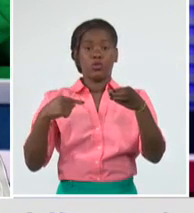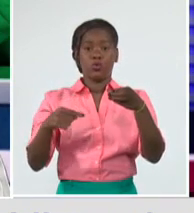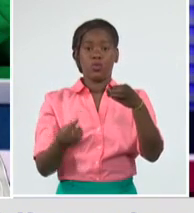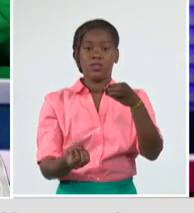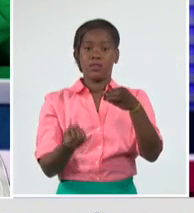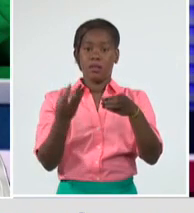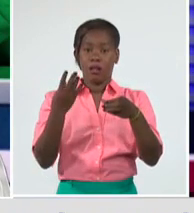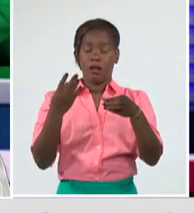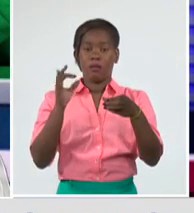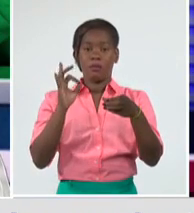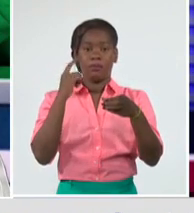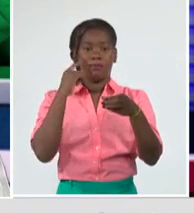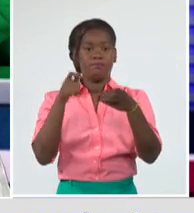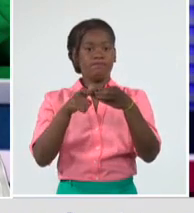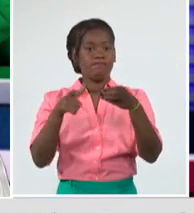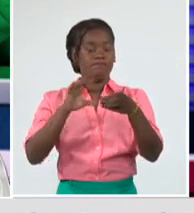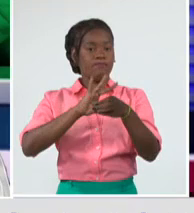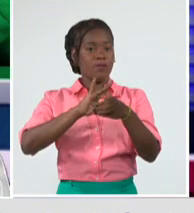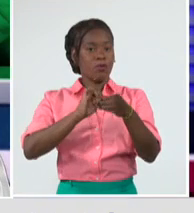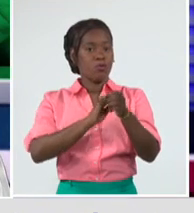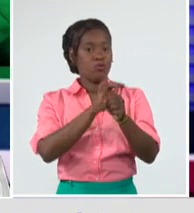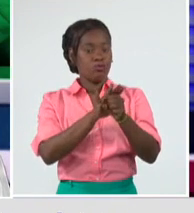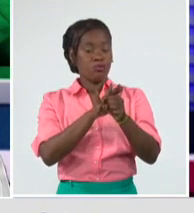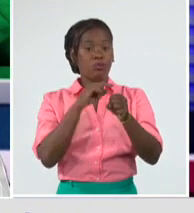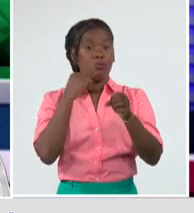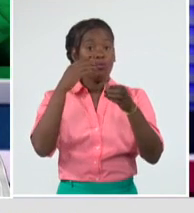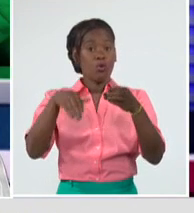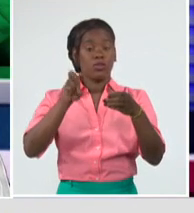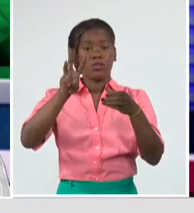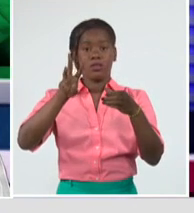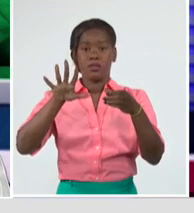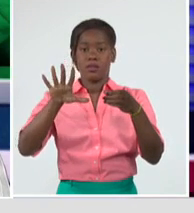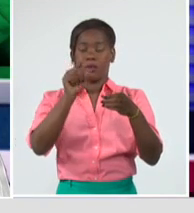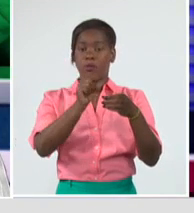estos grupos, 35 personas, que es el